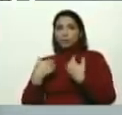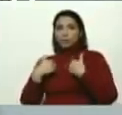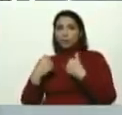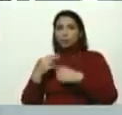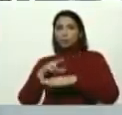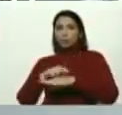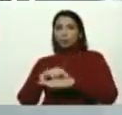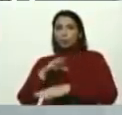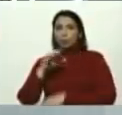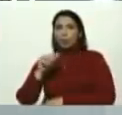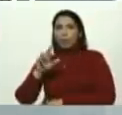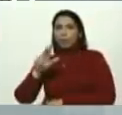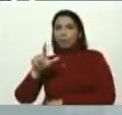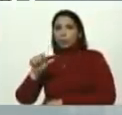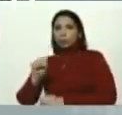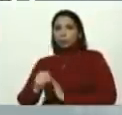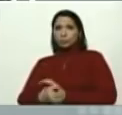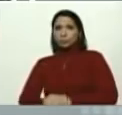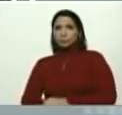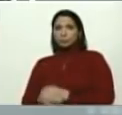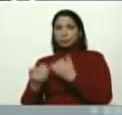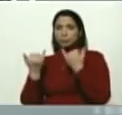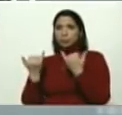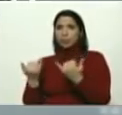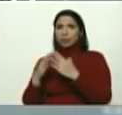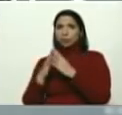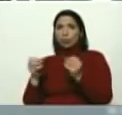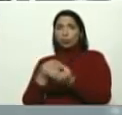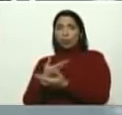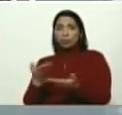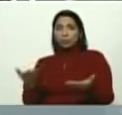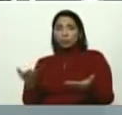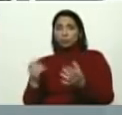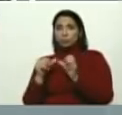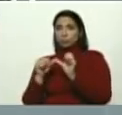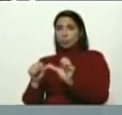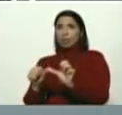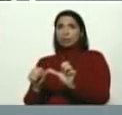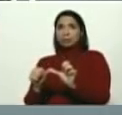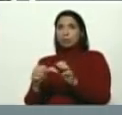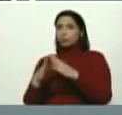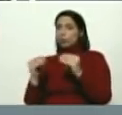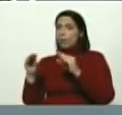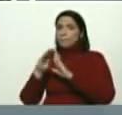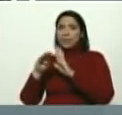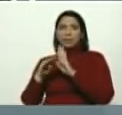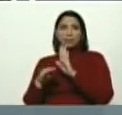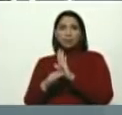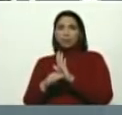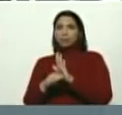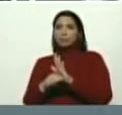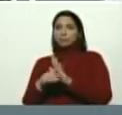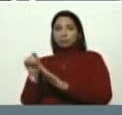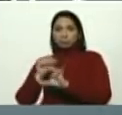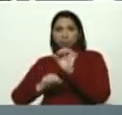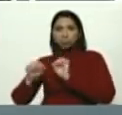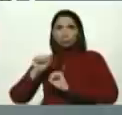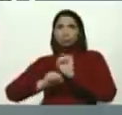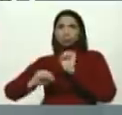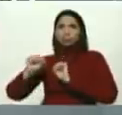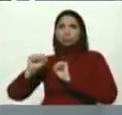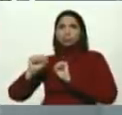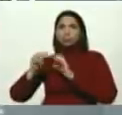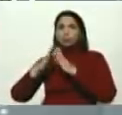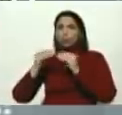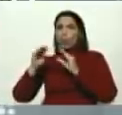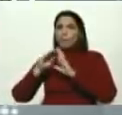Alvarado. Ya todo esto llegó para quedarse. Todas las medidas preventivas,